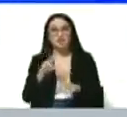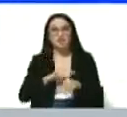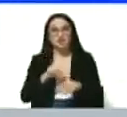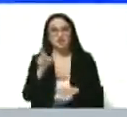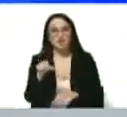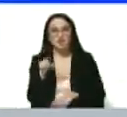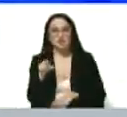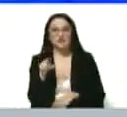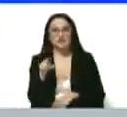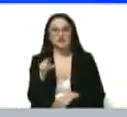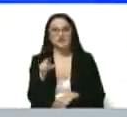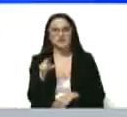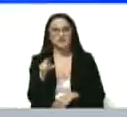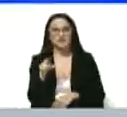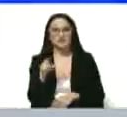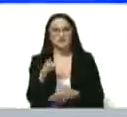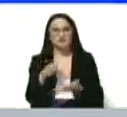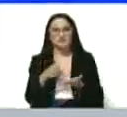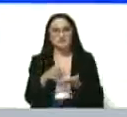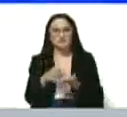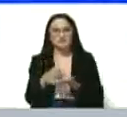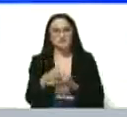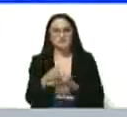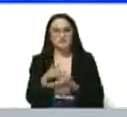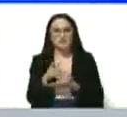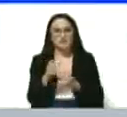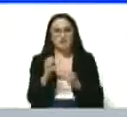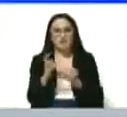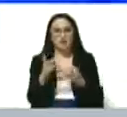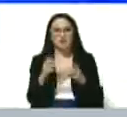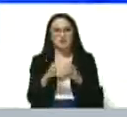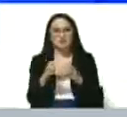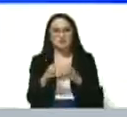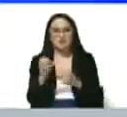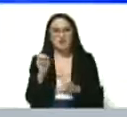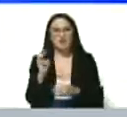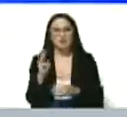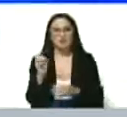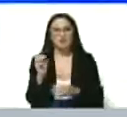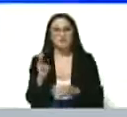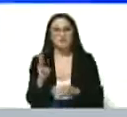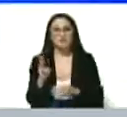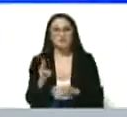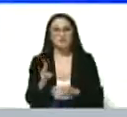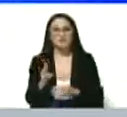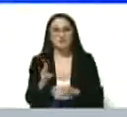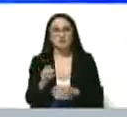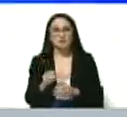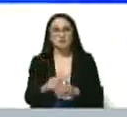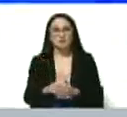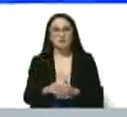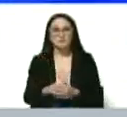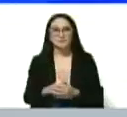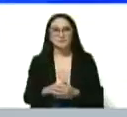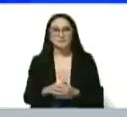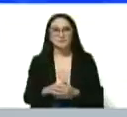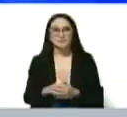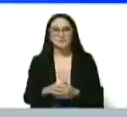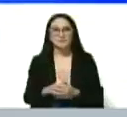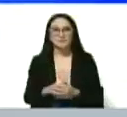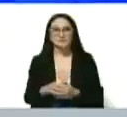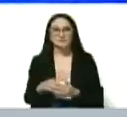un otro gran leyenda de nuestra organización OPEP. Ha desarrollado una